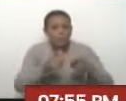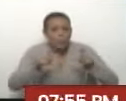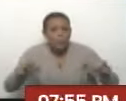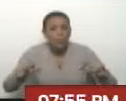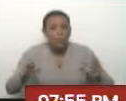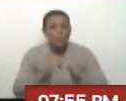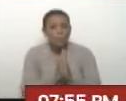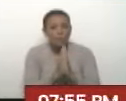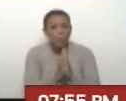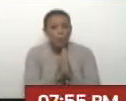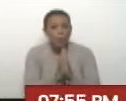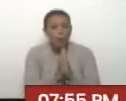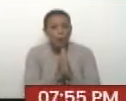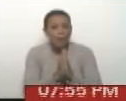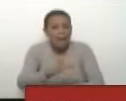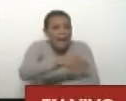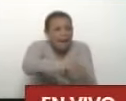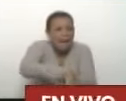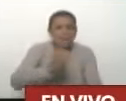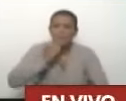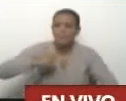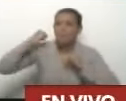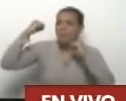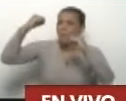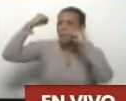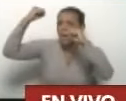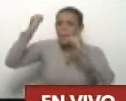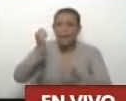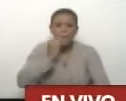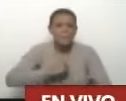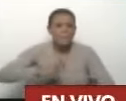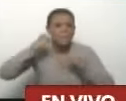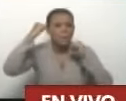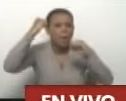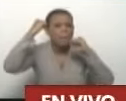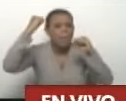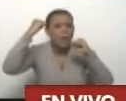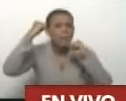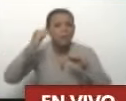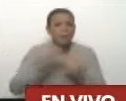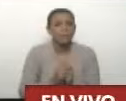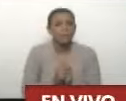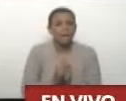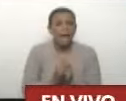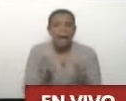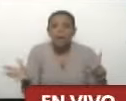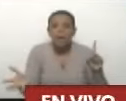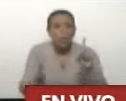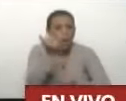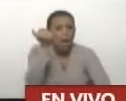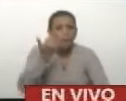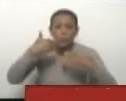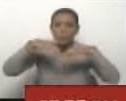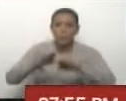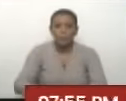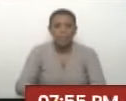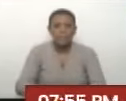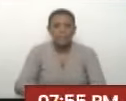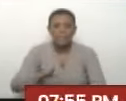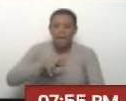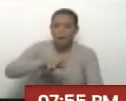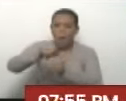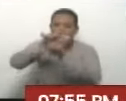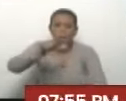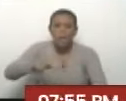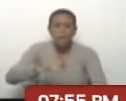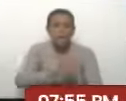a presionar en las calles del mundo entero, hasta que logremos parar este genocidio y que se